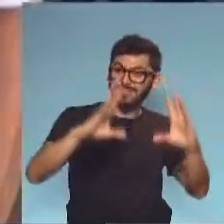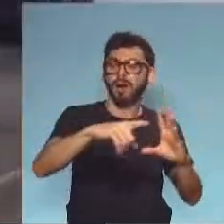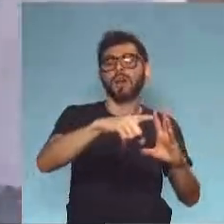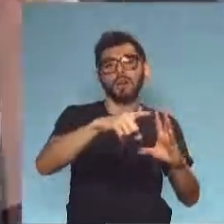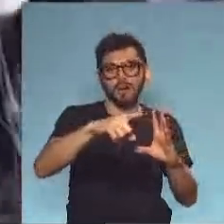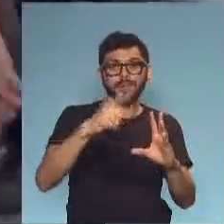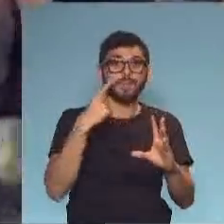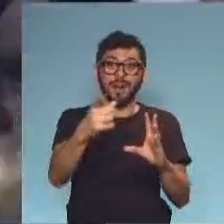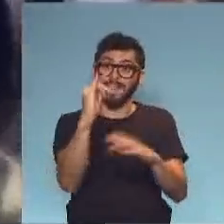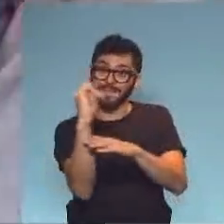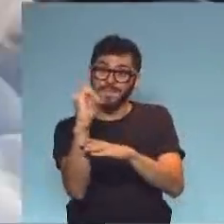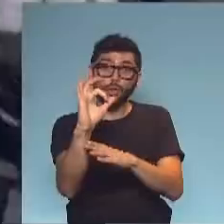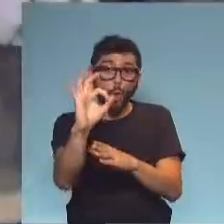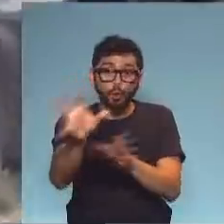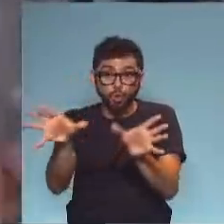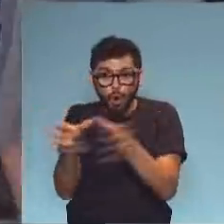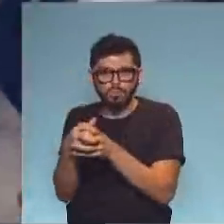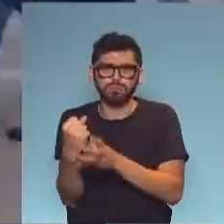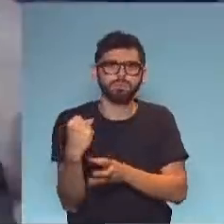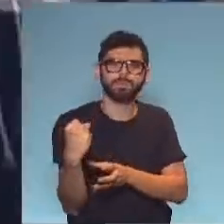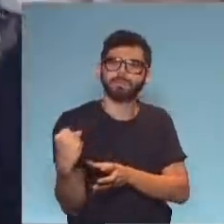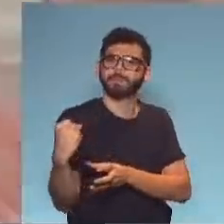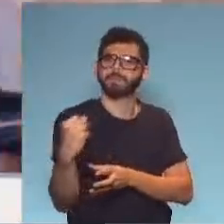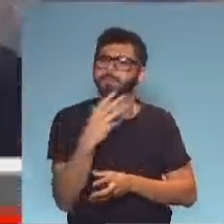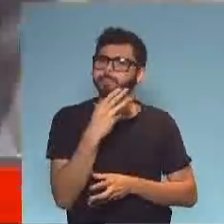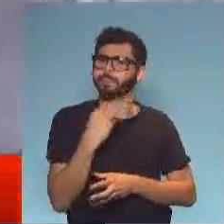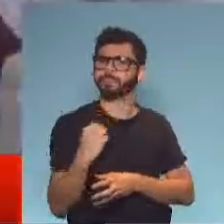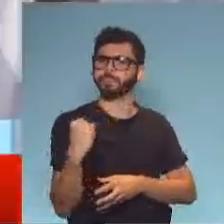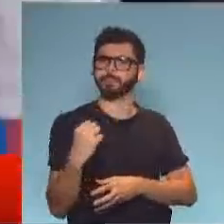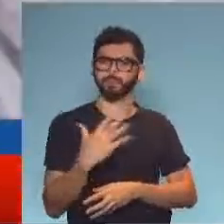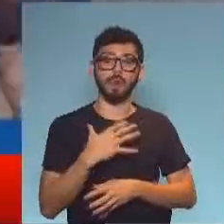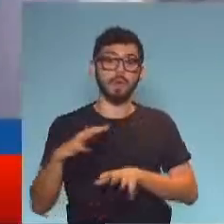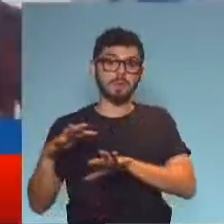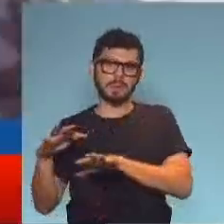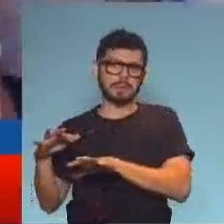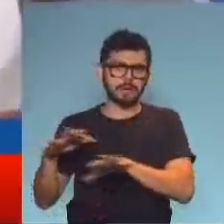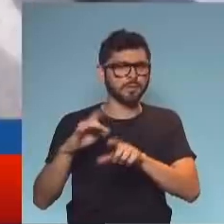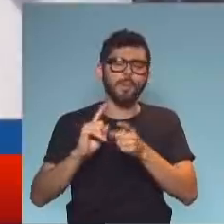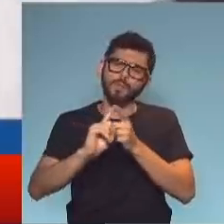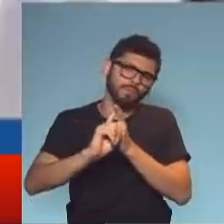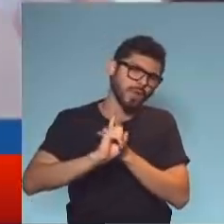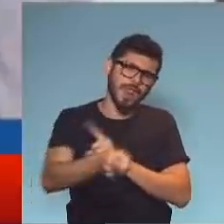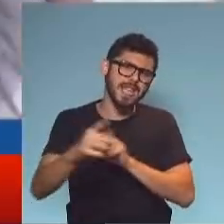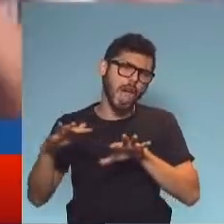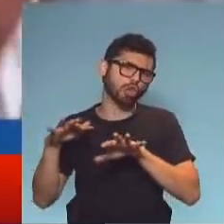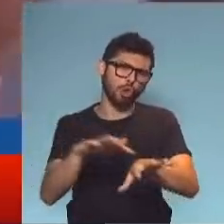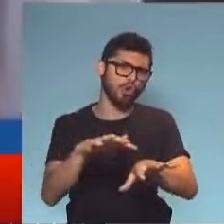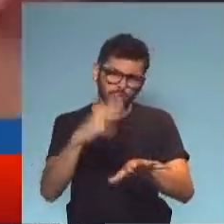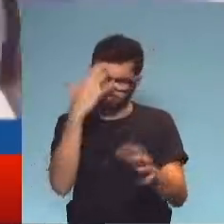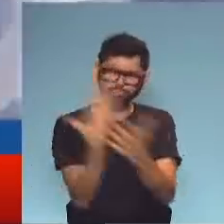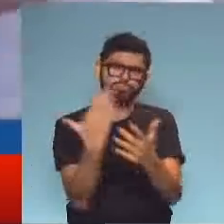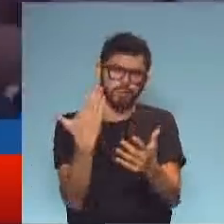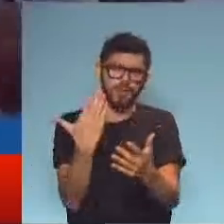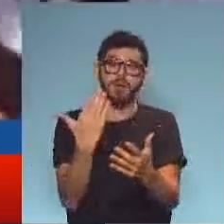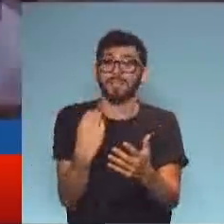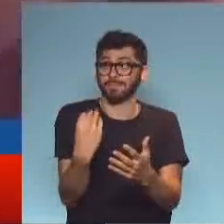pantalla imágenes justamente de estos sectores más radicalizados israelíes que fueron al choque también, ¿no? Porque es un día, insisto, venimos